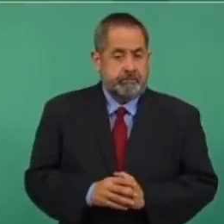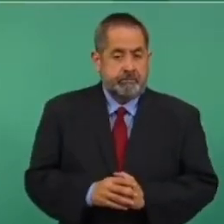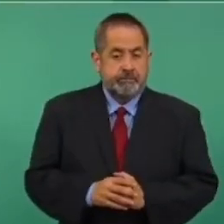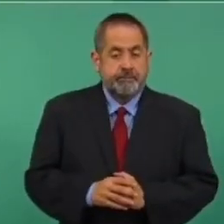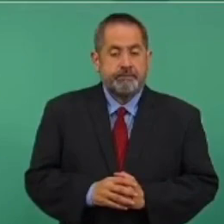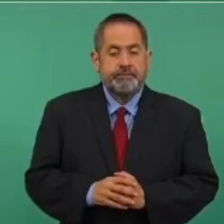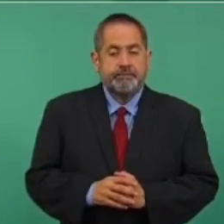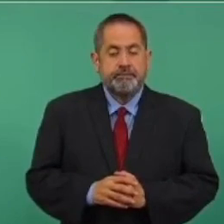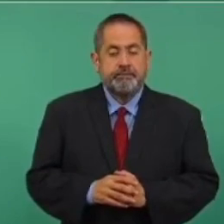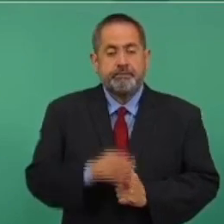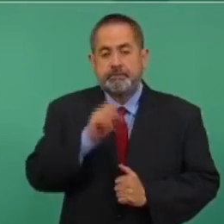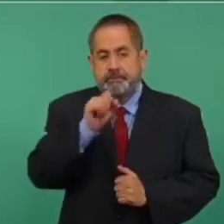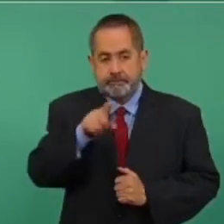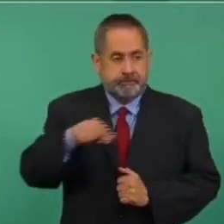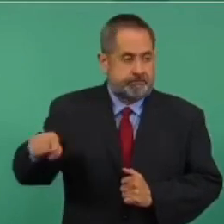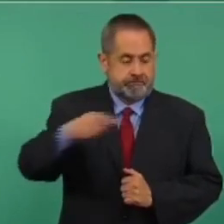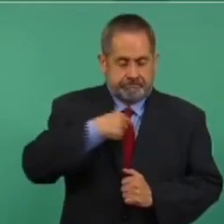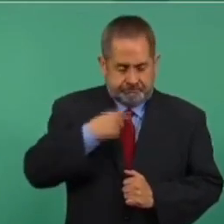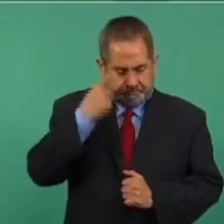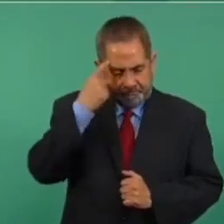que se tome en cuenta